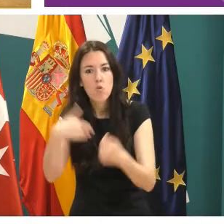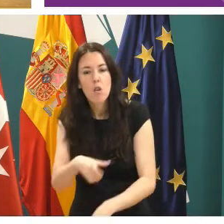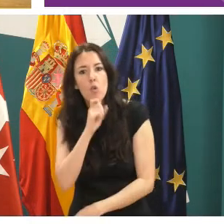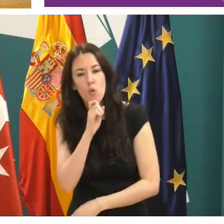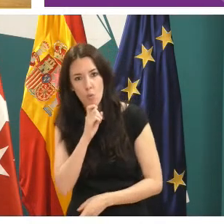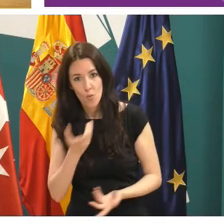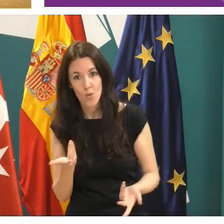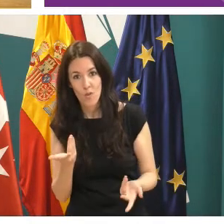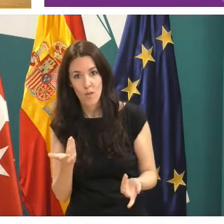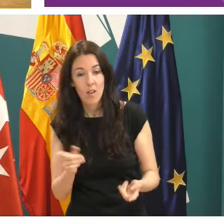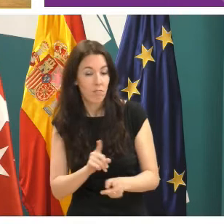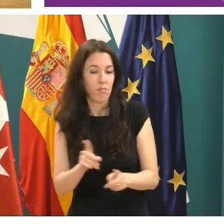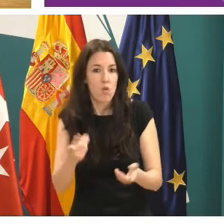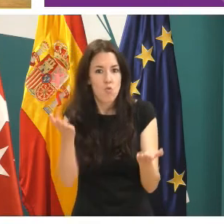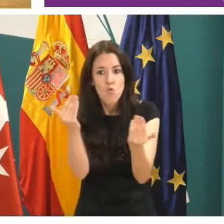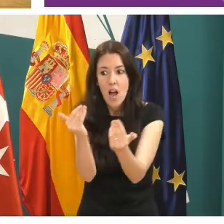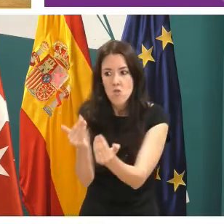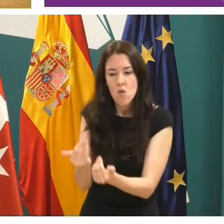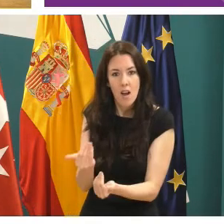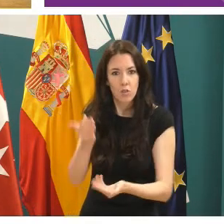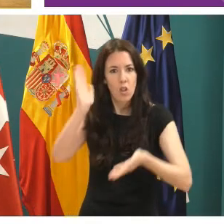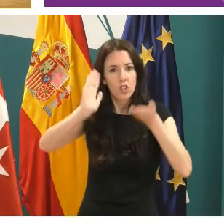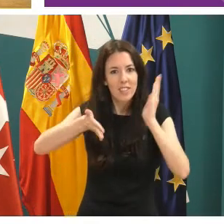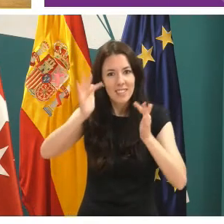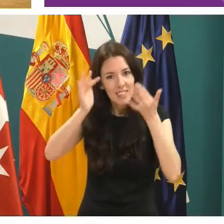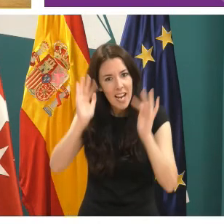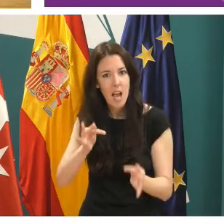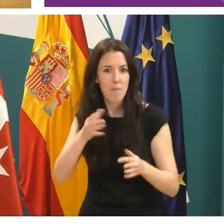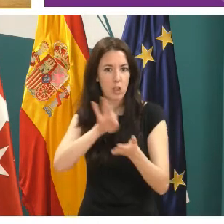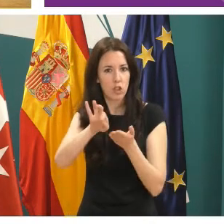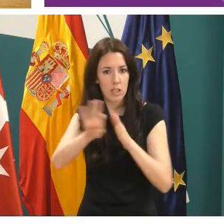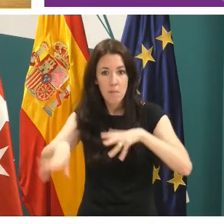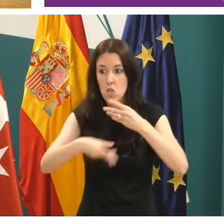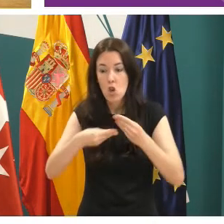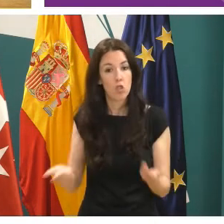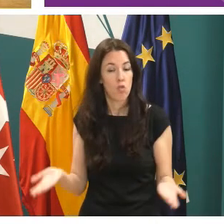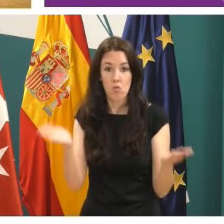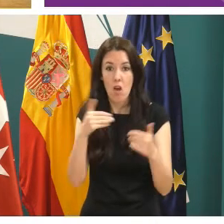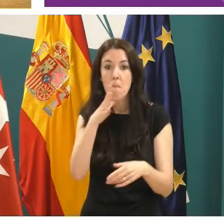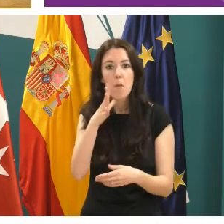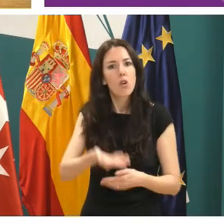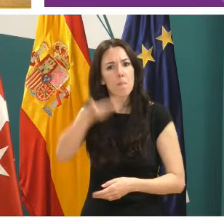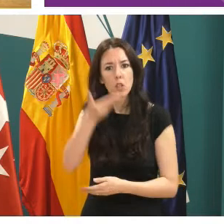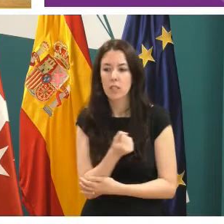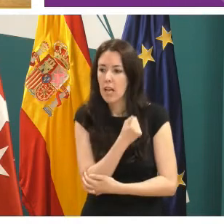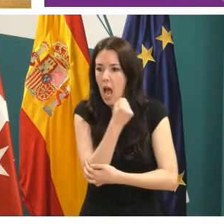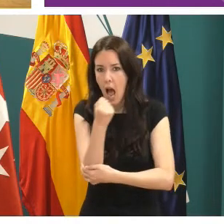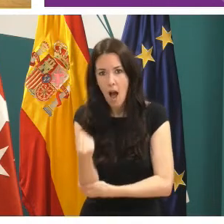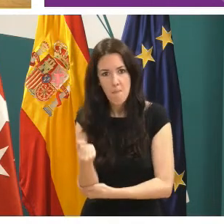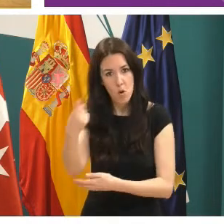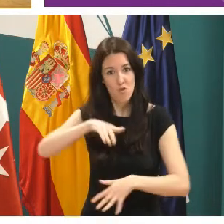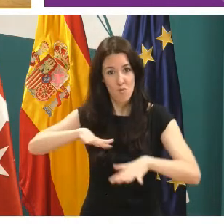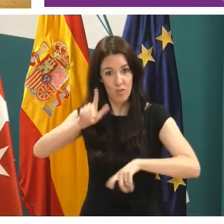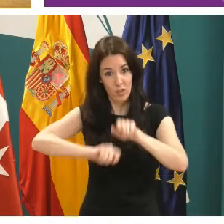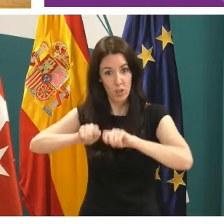tendrían tampoco todas estas terapias y servicios complementarios, ¿no? Por eso es tan importante darles apoyo y por eso es tan importante también desde